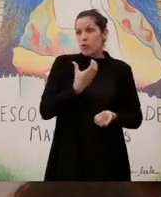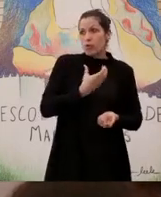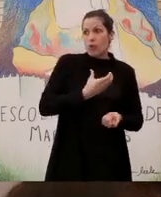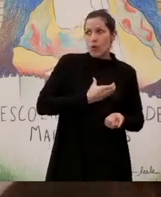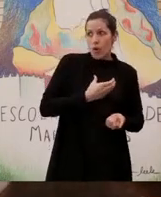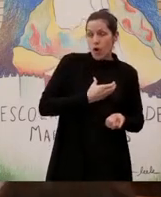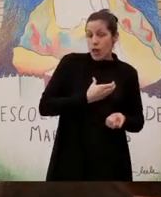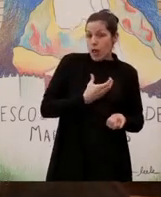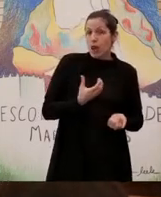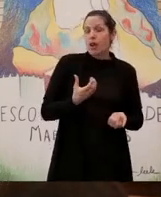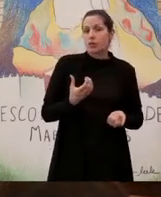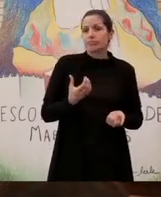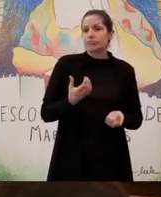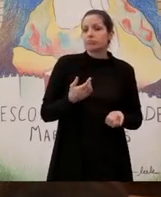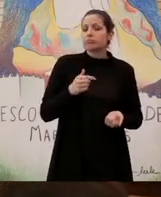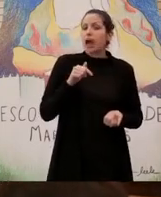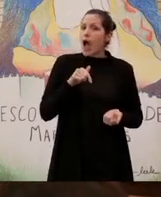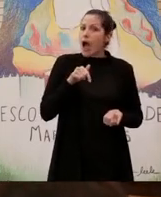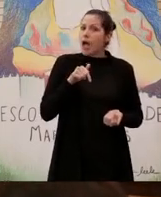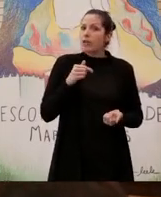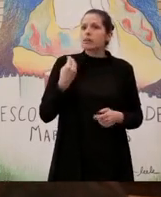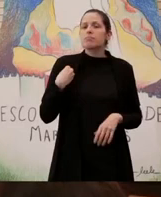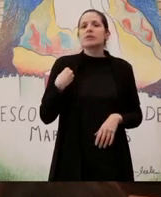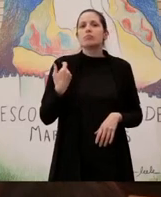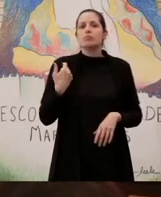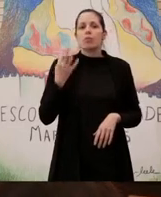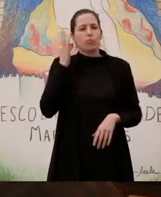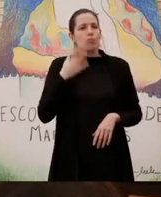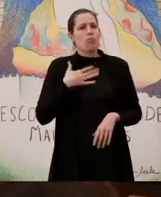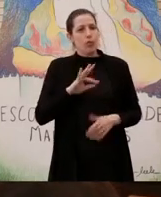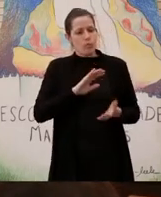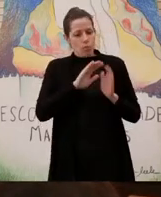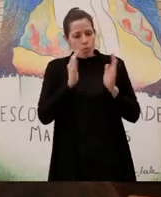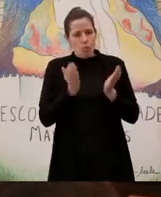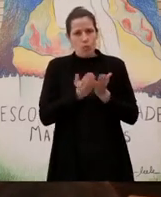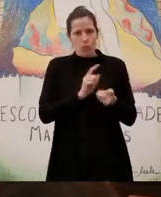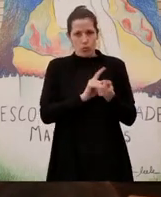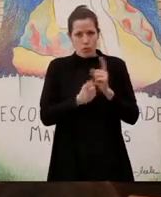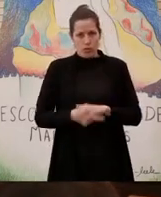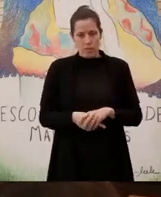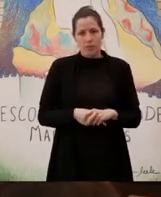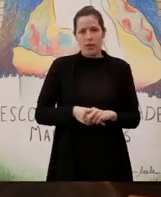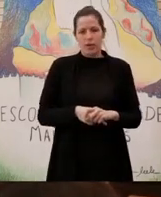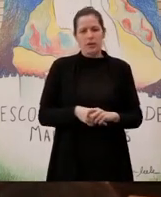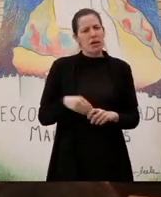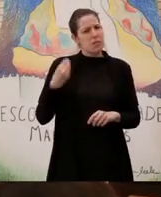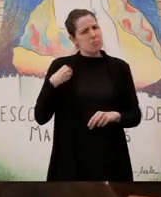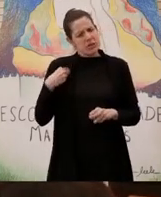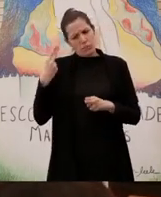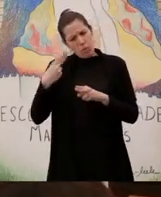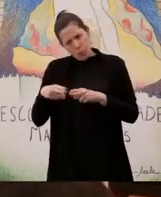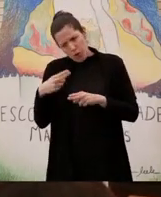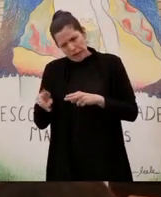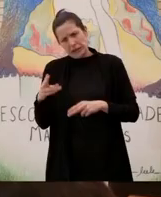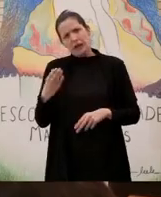más pequeños de donde las mujeres podemos mudar o mundo y yo mismo creo que acontececo a política local